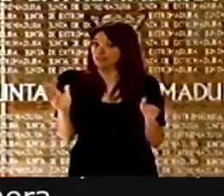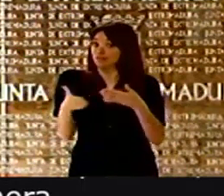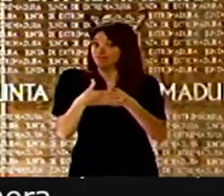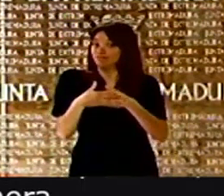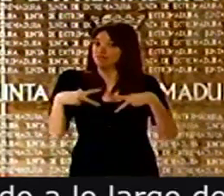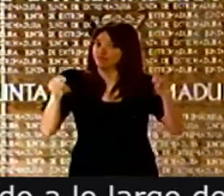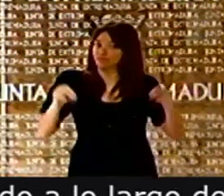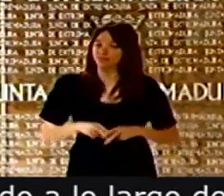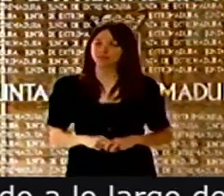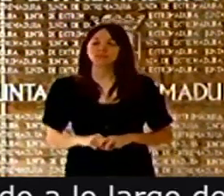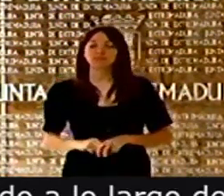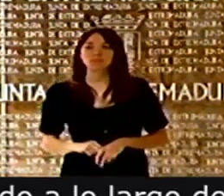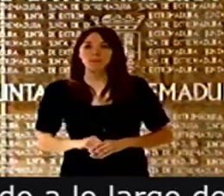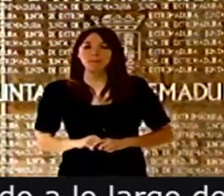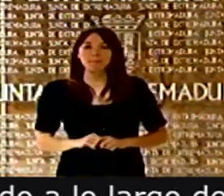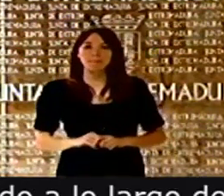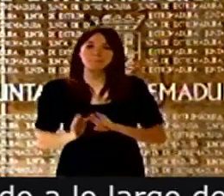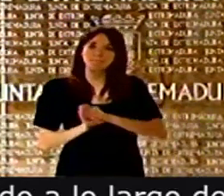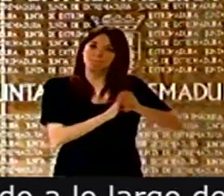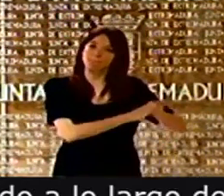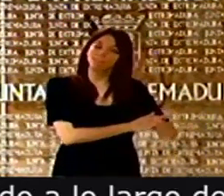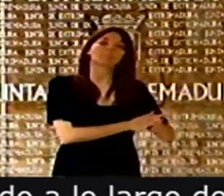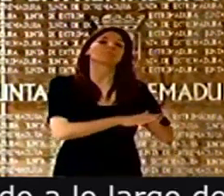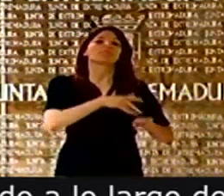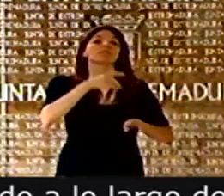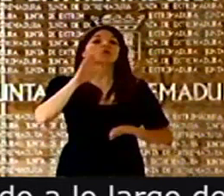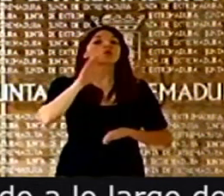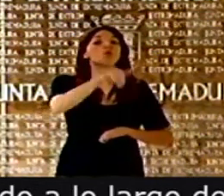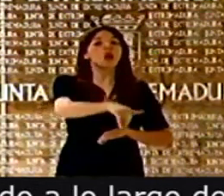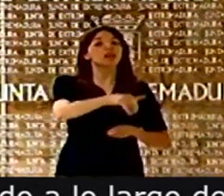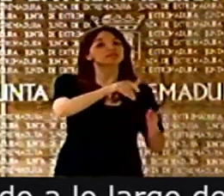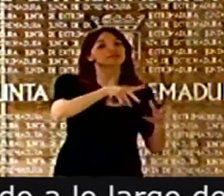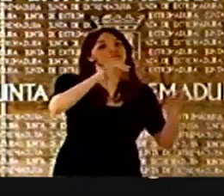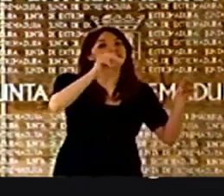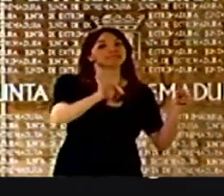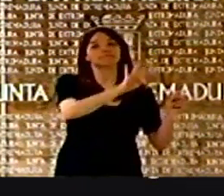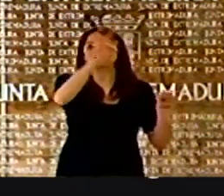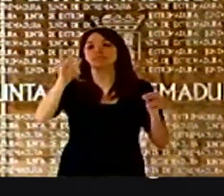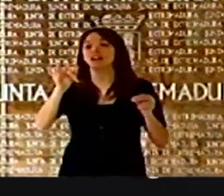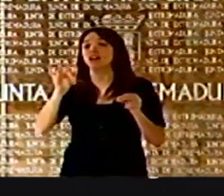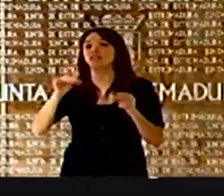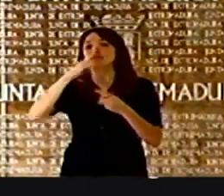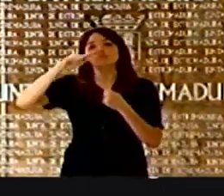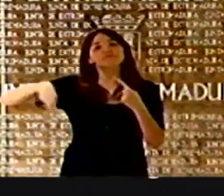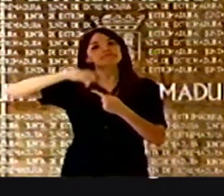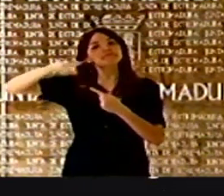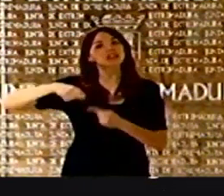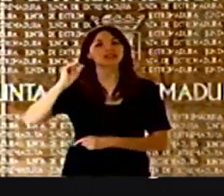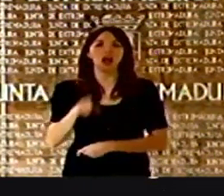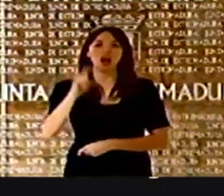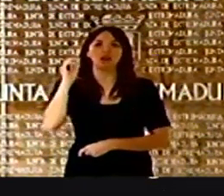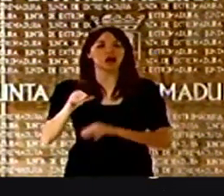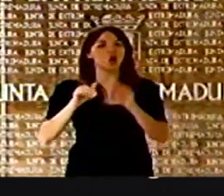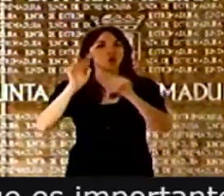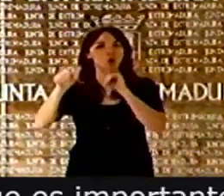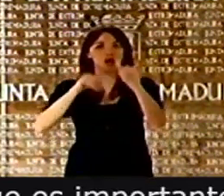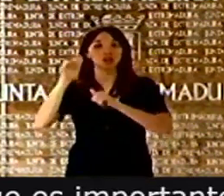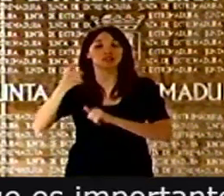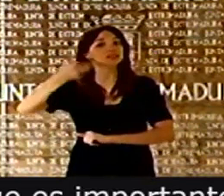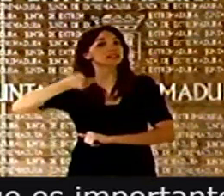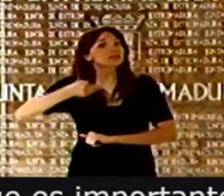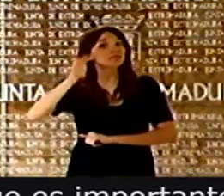finalizar. Del medio rural me voy a una convocatoria que se hace anualmente, que es importante para muchos ciudadanos, especialmente de las